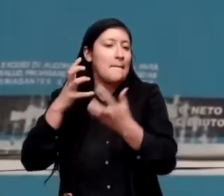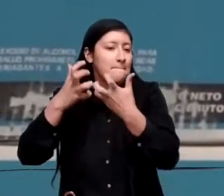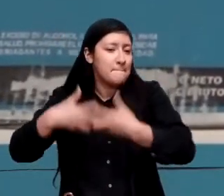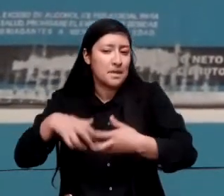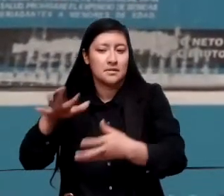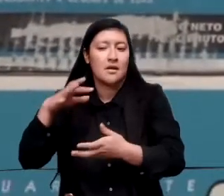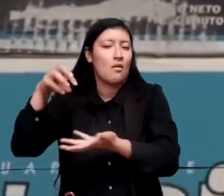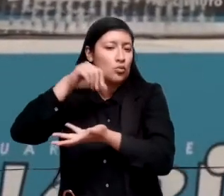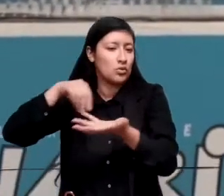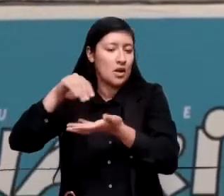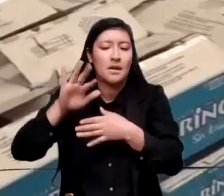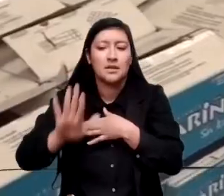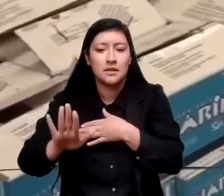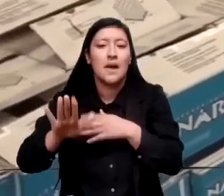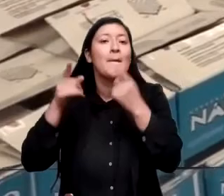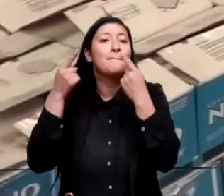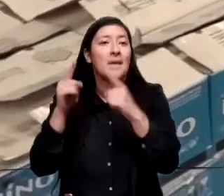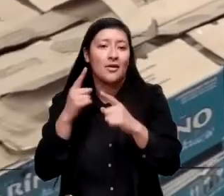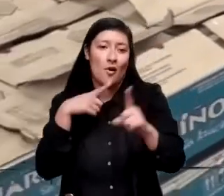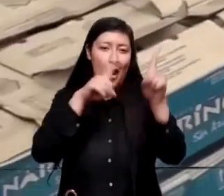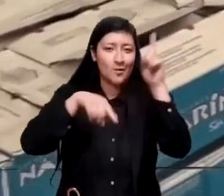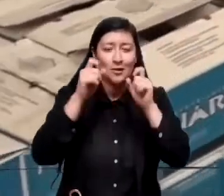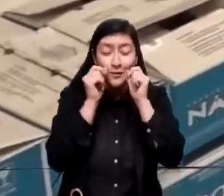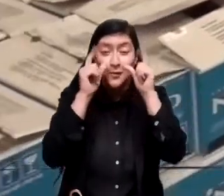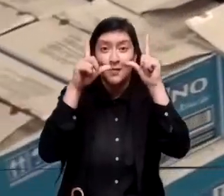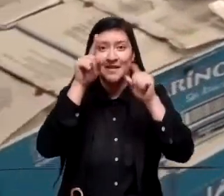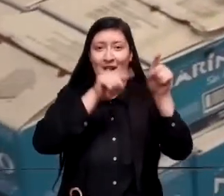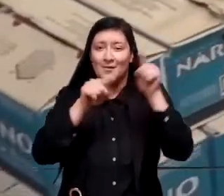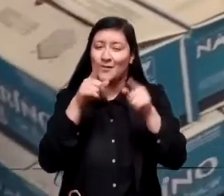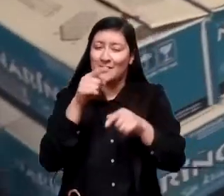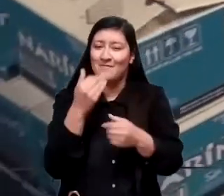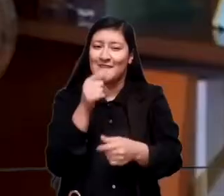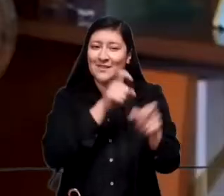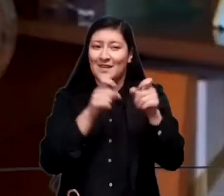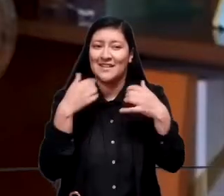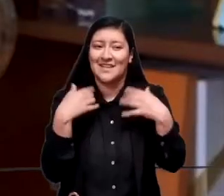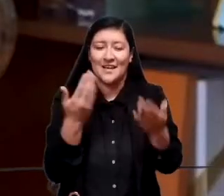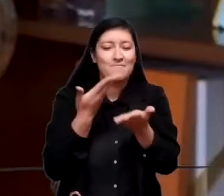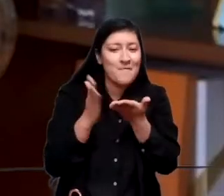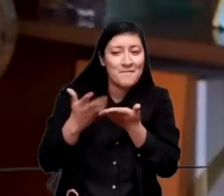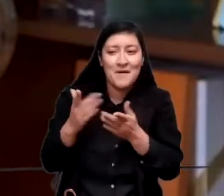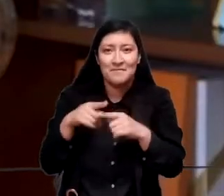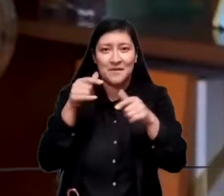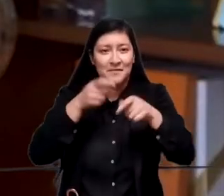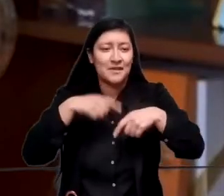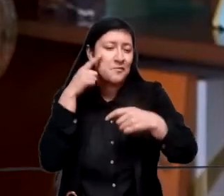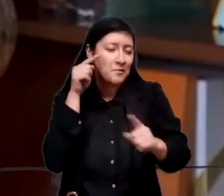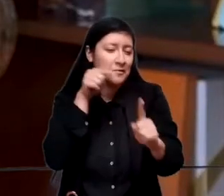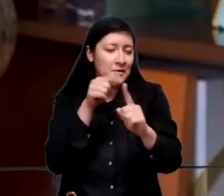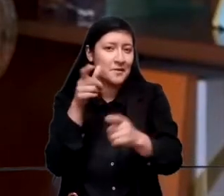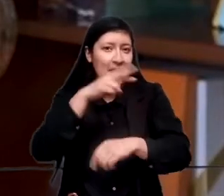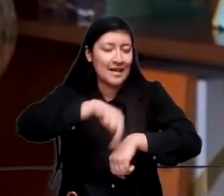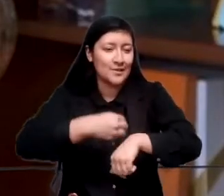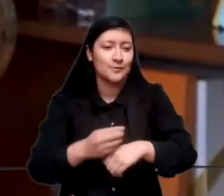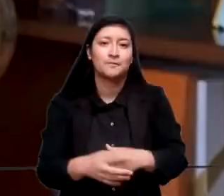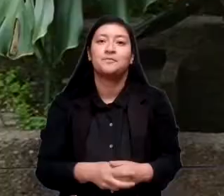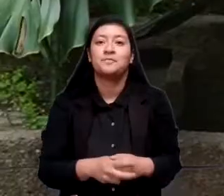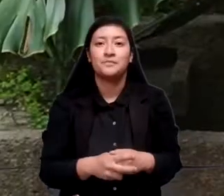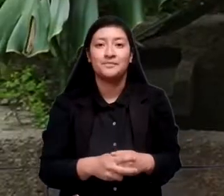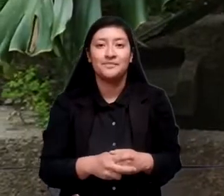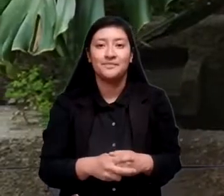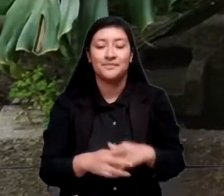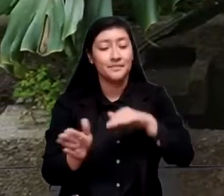hemos pasado a la empresa de Cundinamarca, pero sí tenemos sorpresas para todos los consumidores de aguardiente Nariño y para todos los